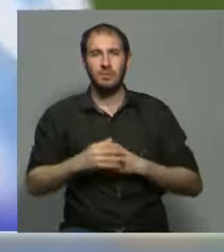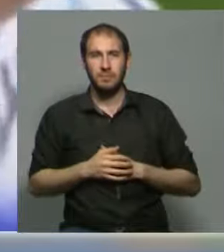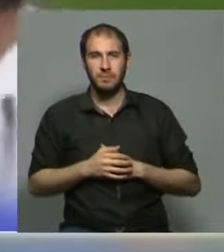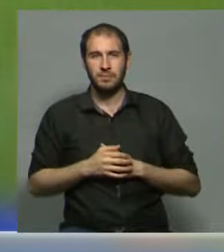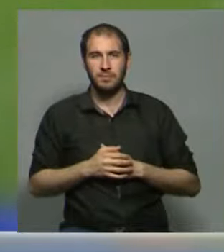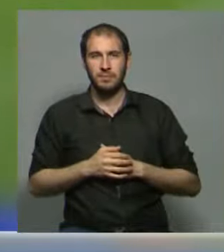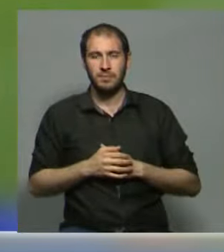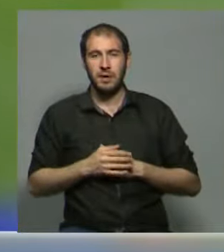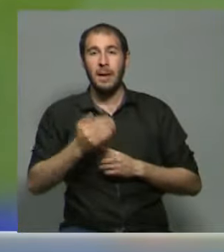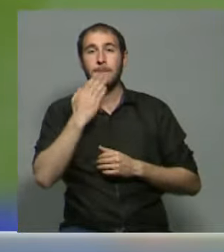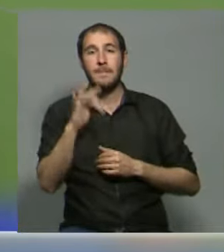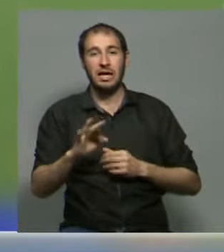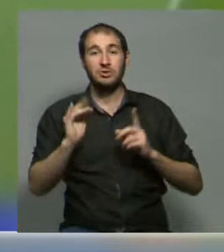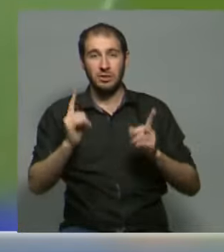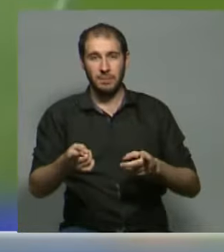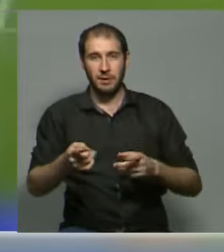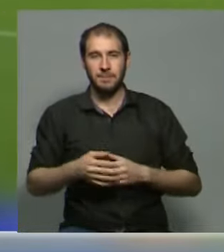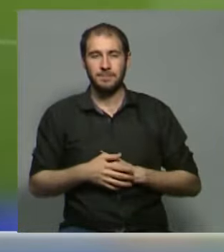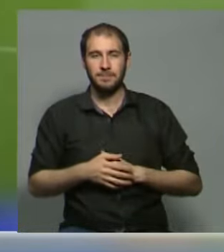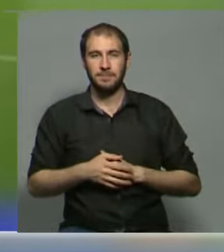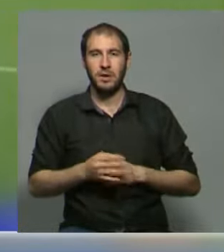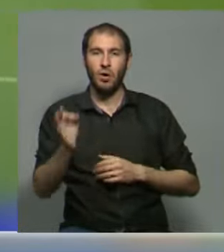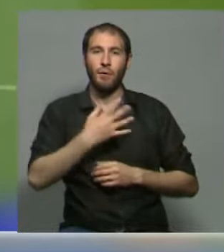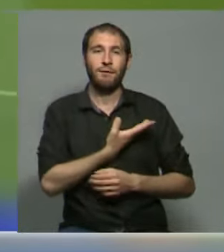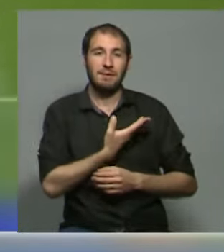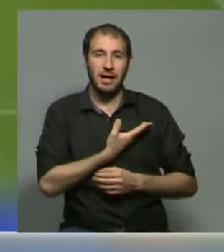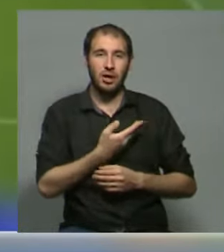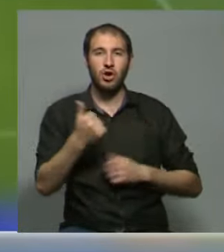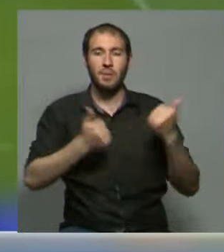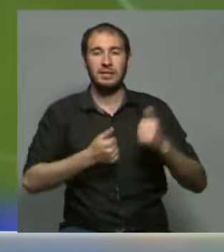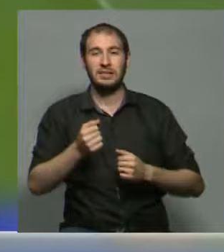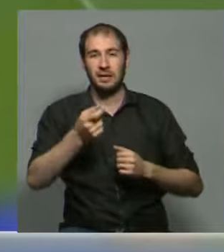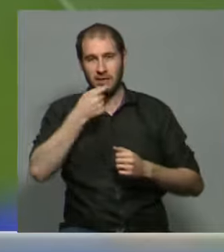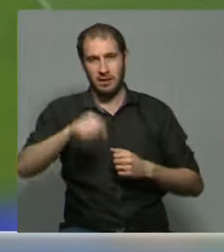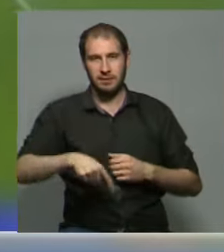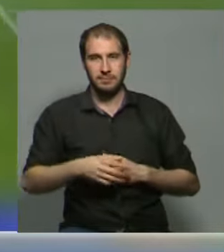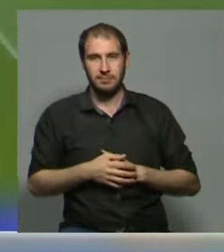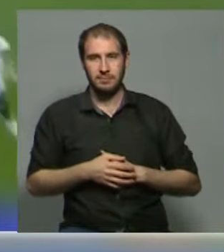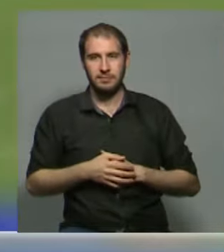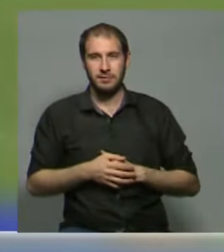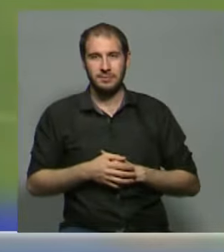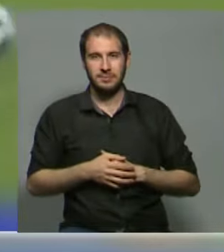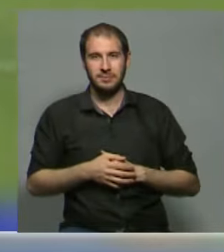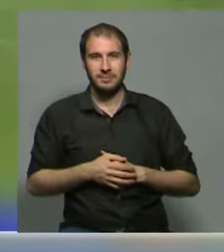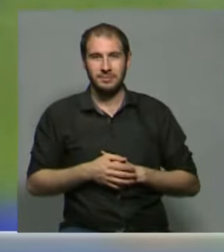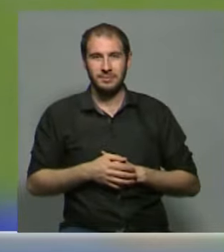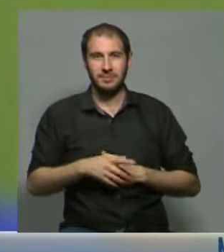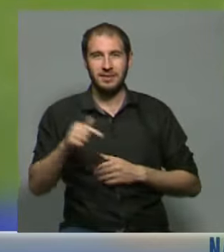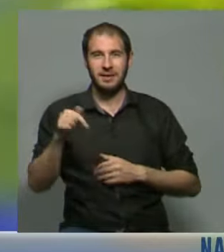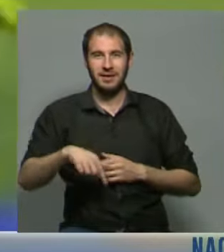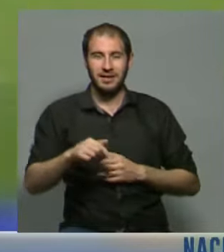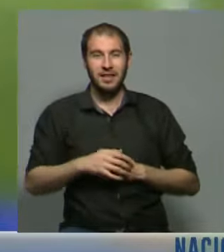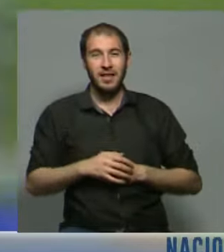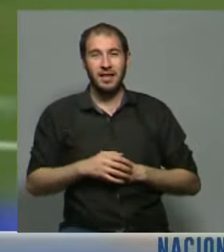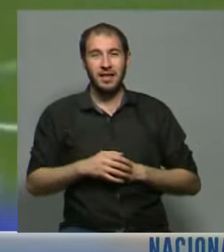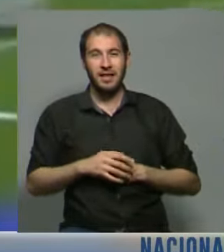Seguramente en marzo también sacaremos, o en febrero si hay partido de la selección local. Pero bueno, esto hay